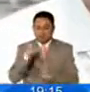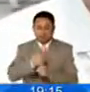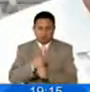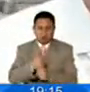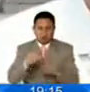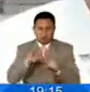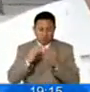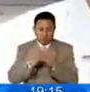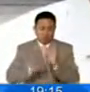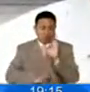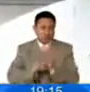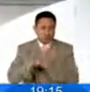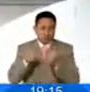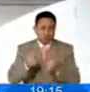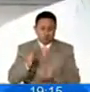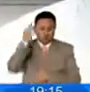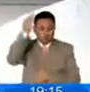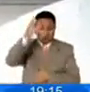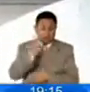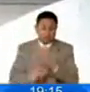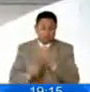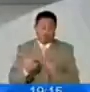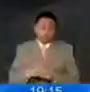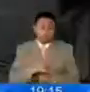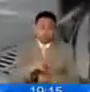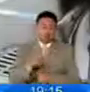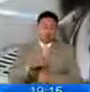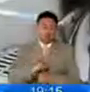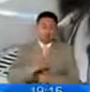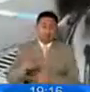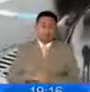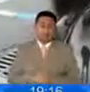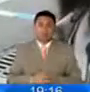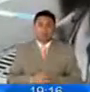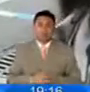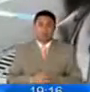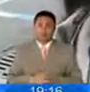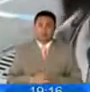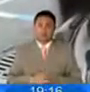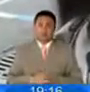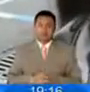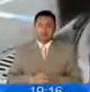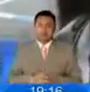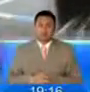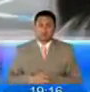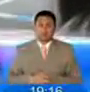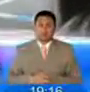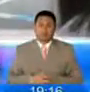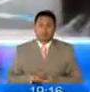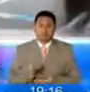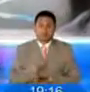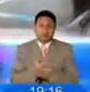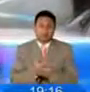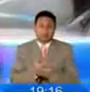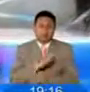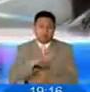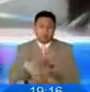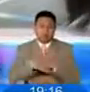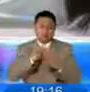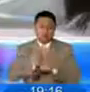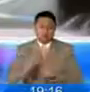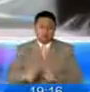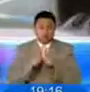nuestras familias y un buen futuro para nuestros hijos, eso es básicamente. Mejorar la situación de estabilidad, es decir, económicamente para todo el país, ya